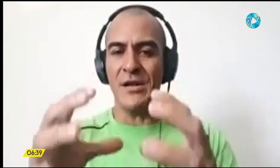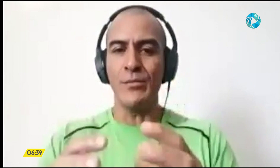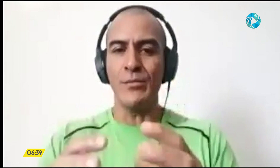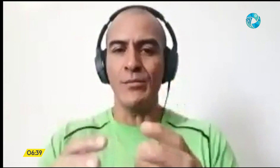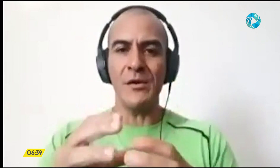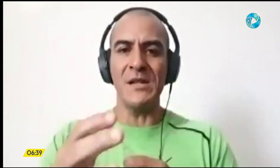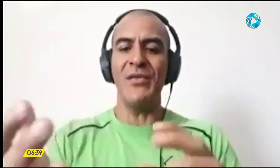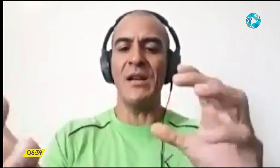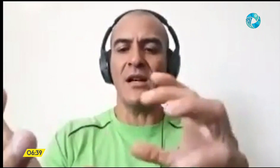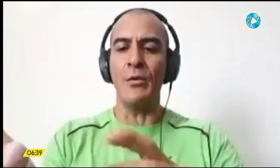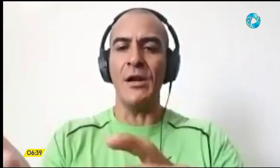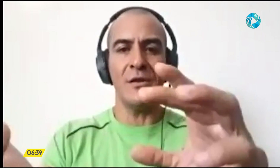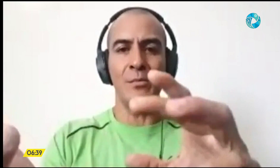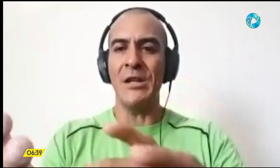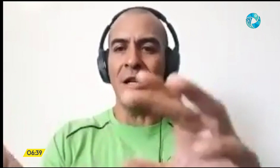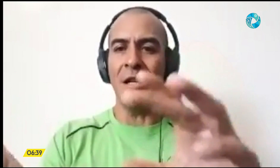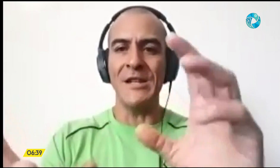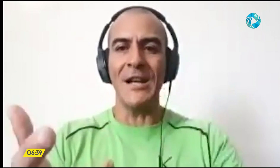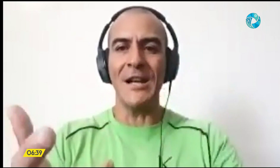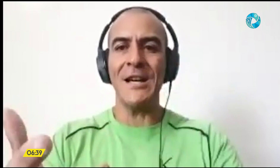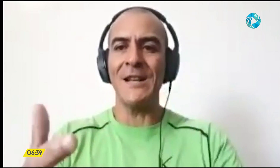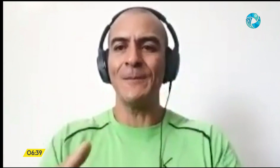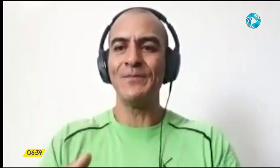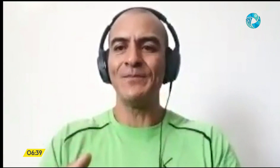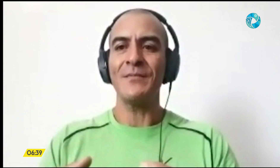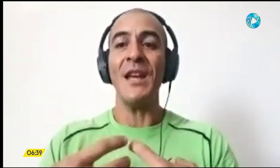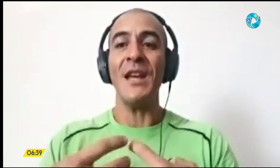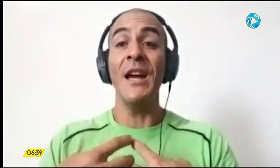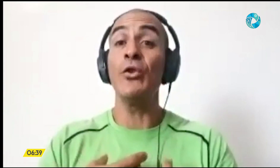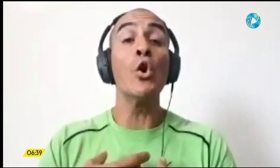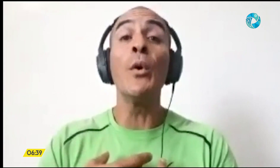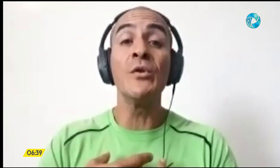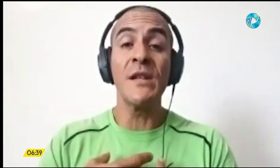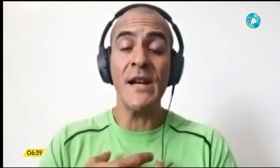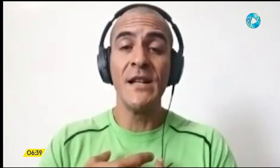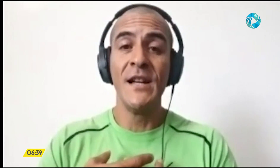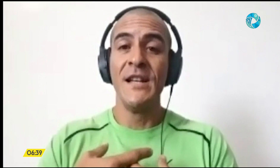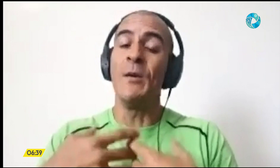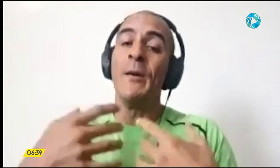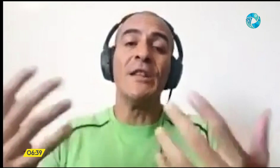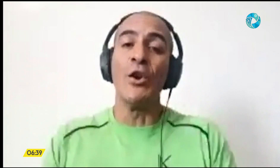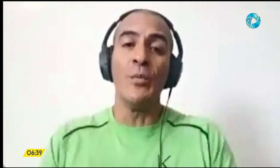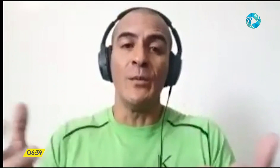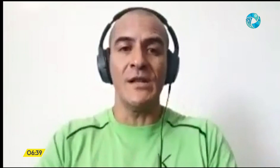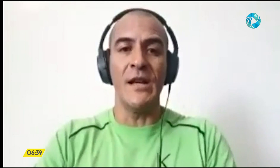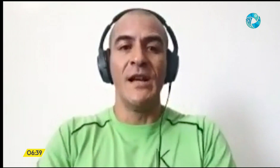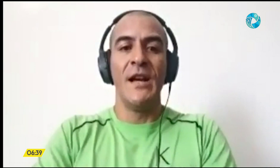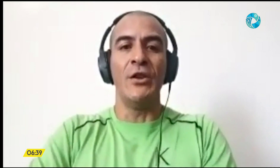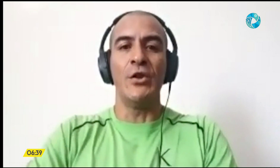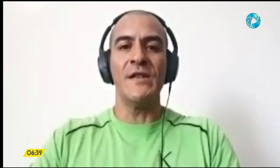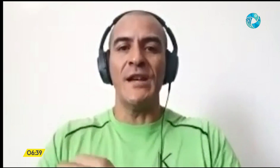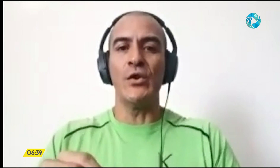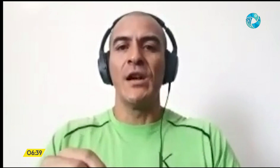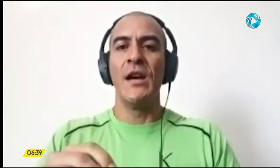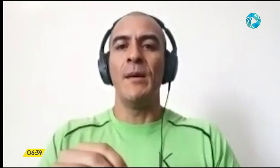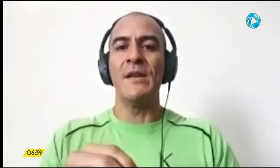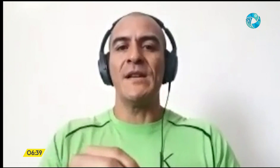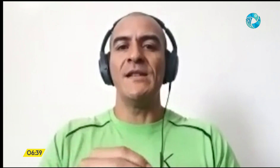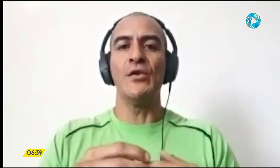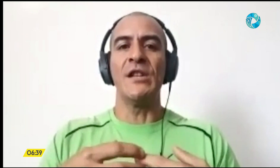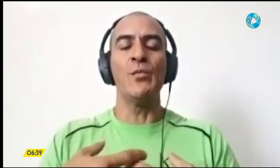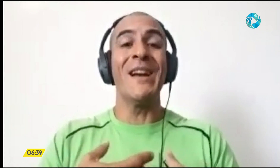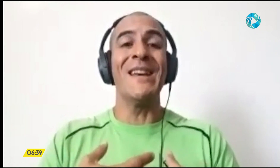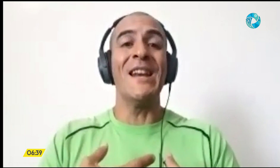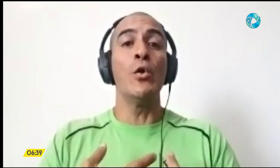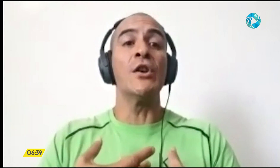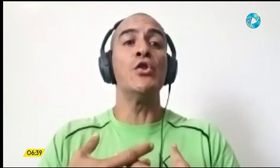prescripción específica de carbohidratos, proteínas y grasas. Eso no lo podemos hacer. Simplemente no lo podemos hacer. Entonces ellos empiezan a decir,